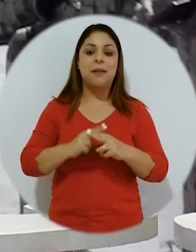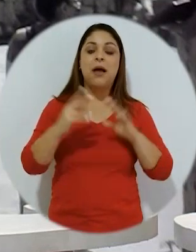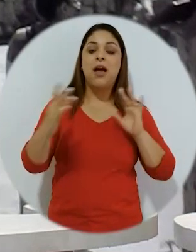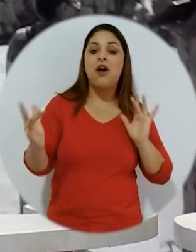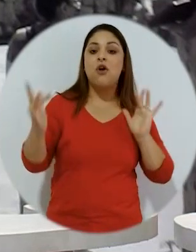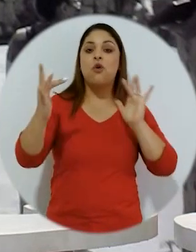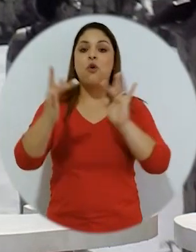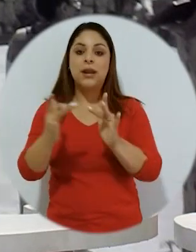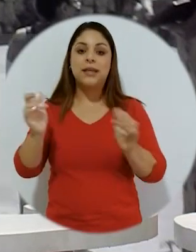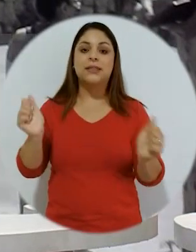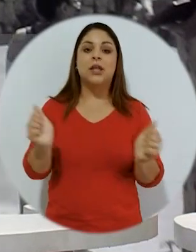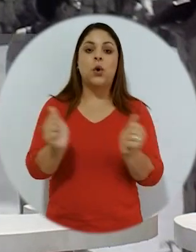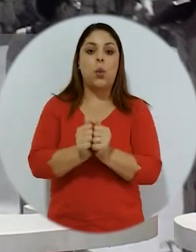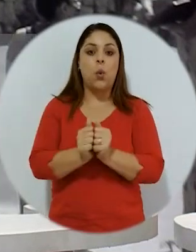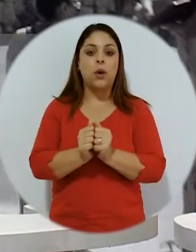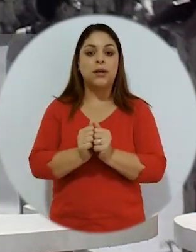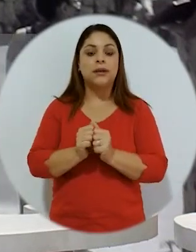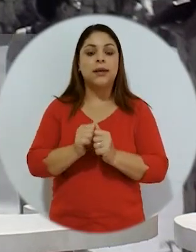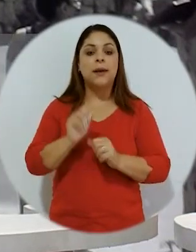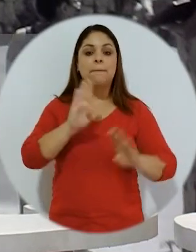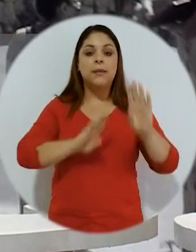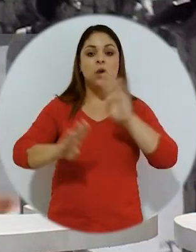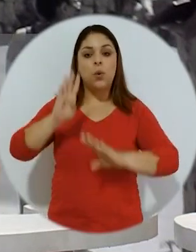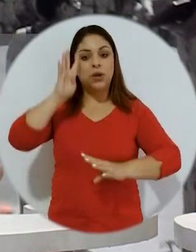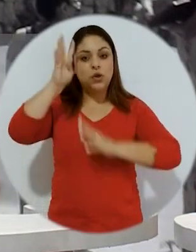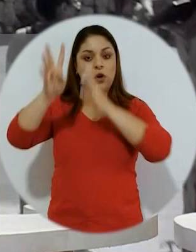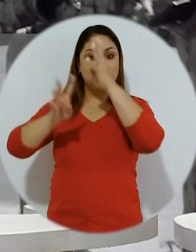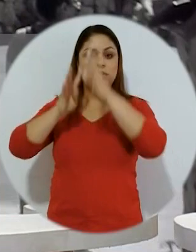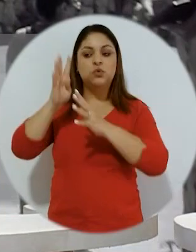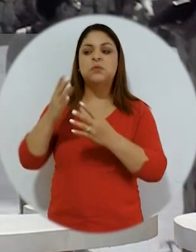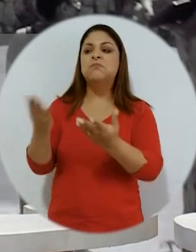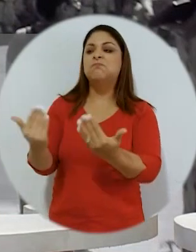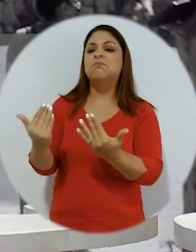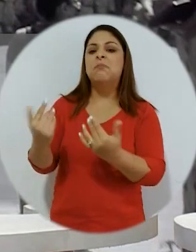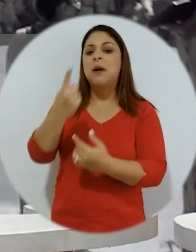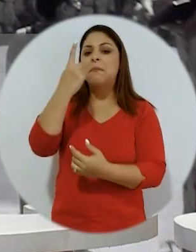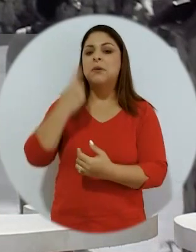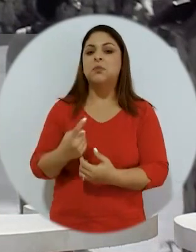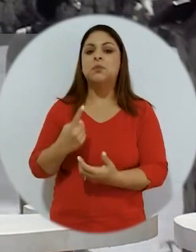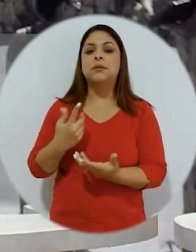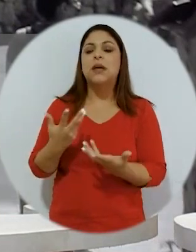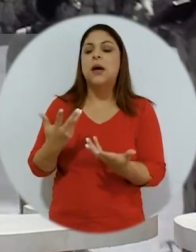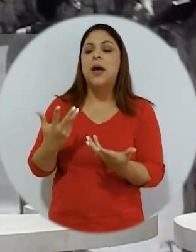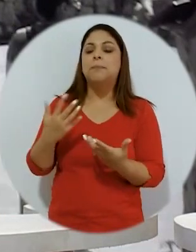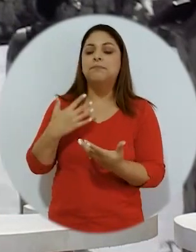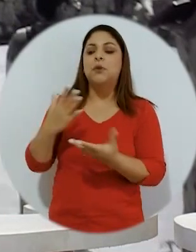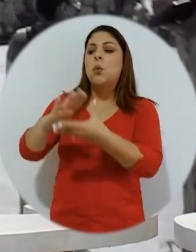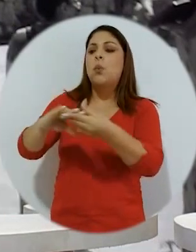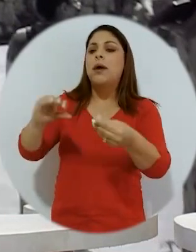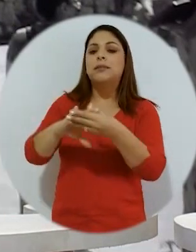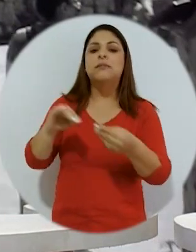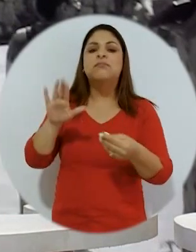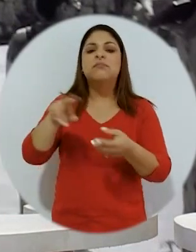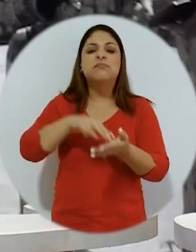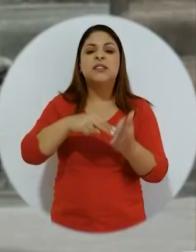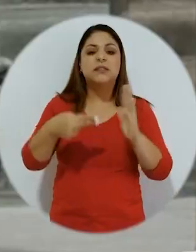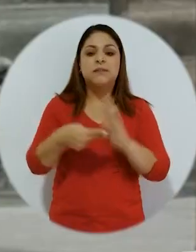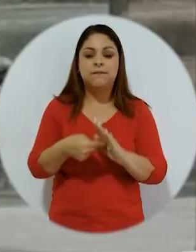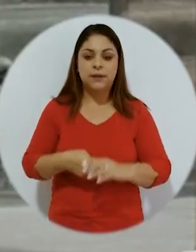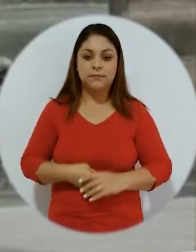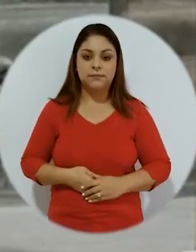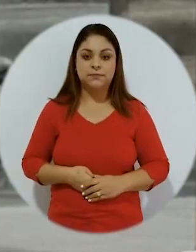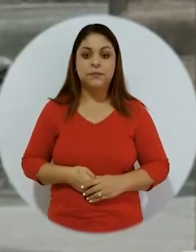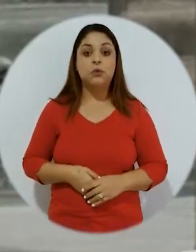es Conecte con la bioinnovación. Ahora cuéntenos, ¿en qué consiste Simbiosis en este 2024? Bueno,